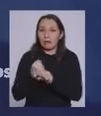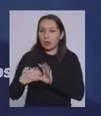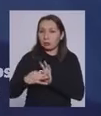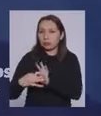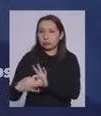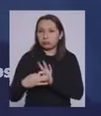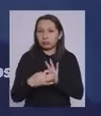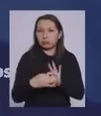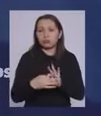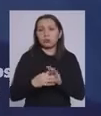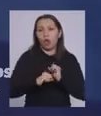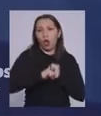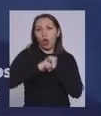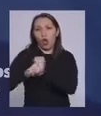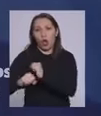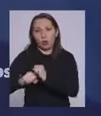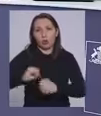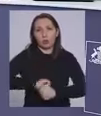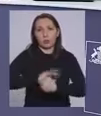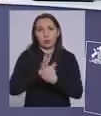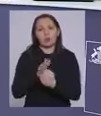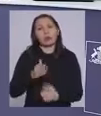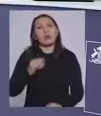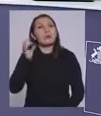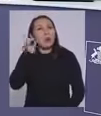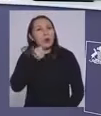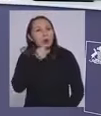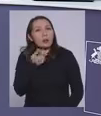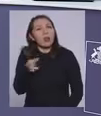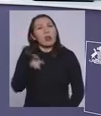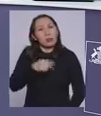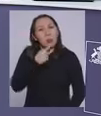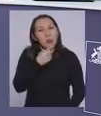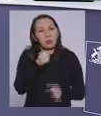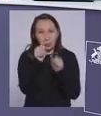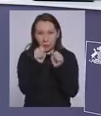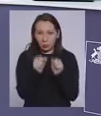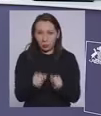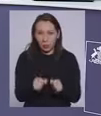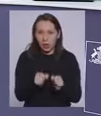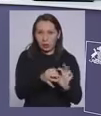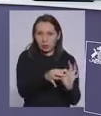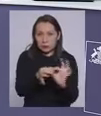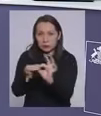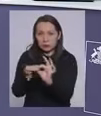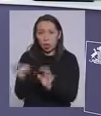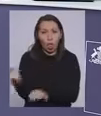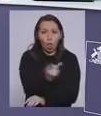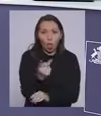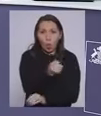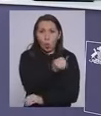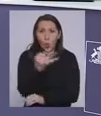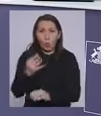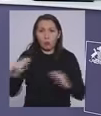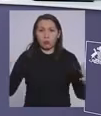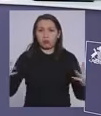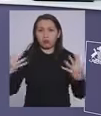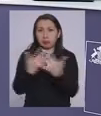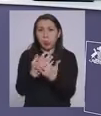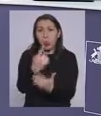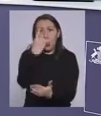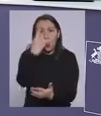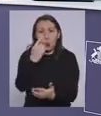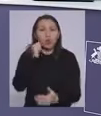conjunto contra la pandemia. Pero insisto, ministro, ¿es posible entonces poder unificar estas cifras y que se